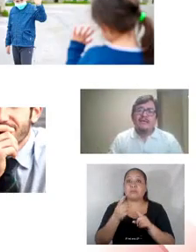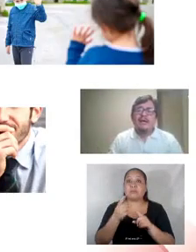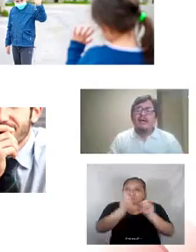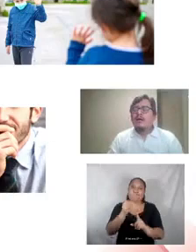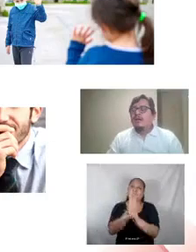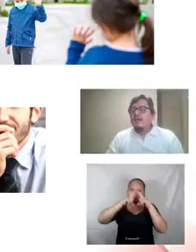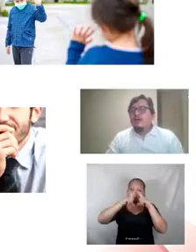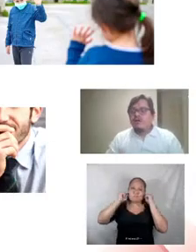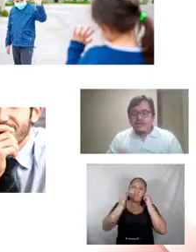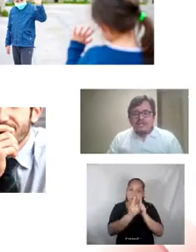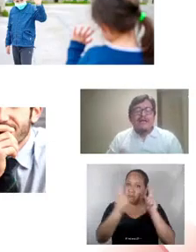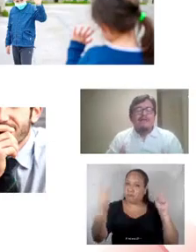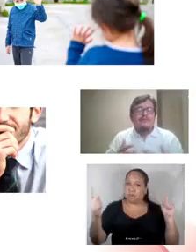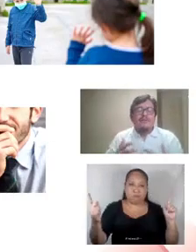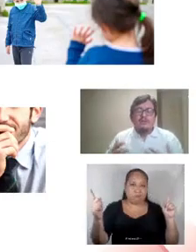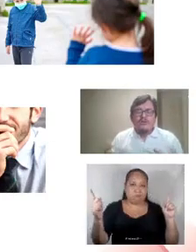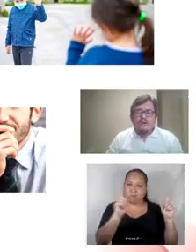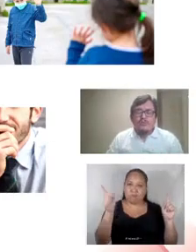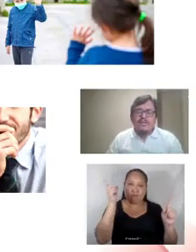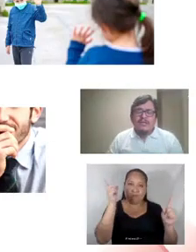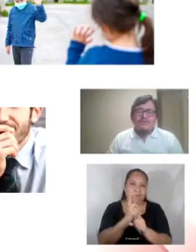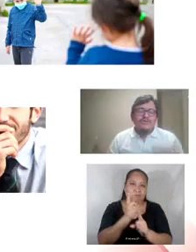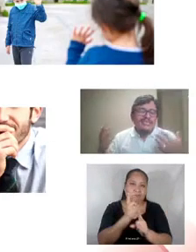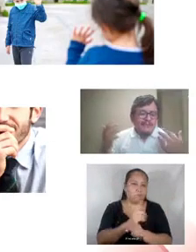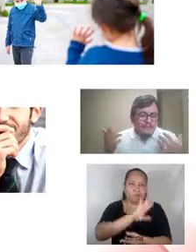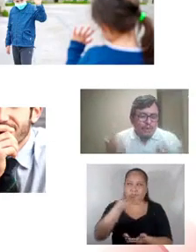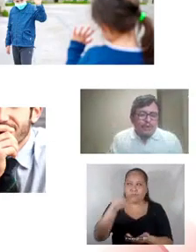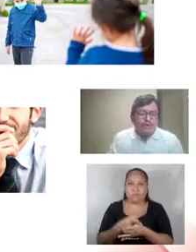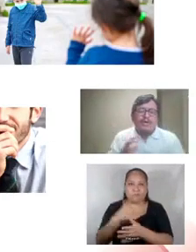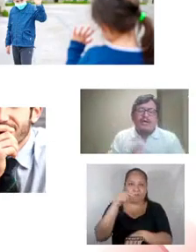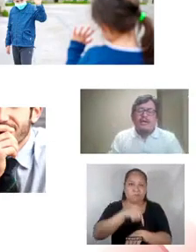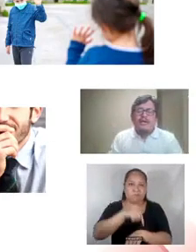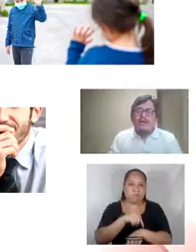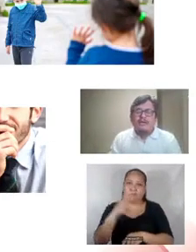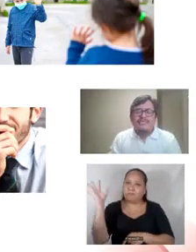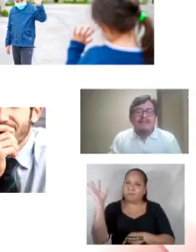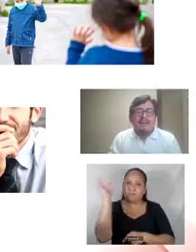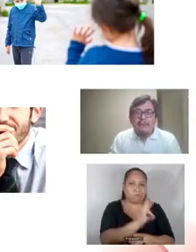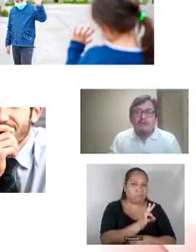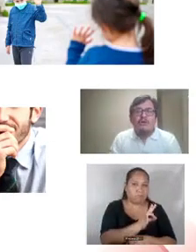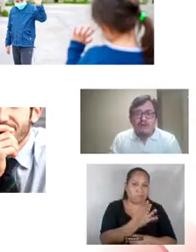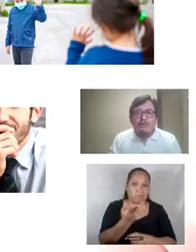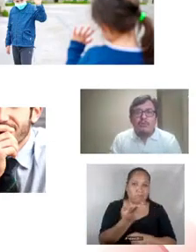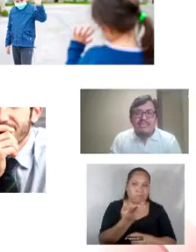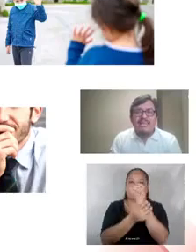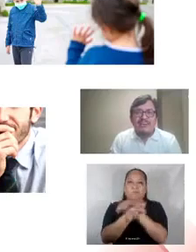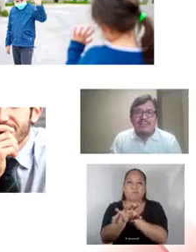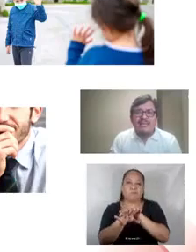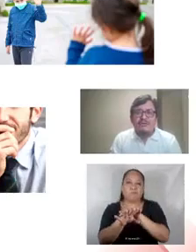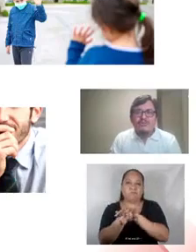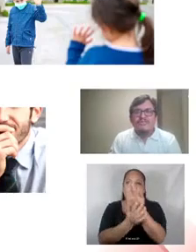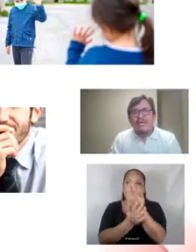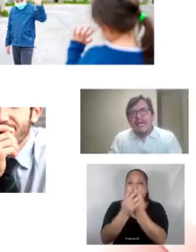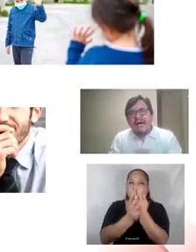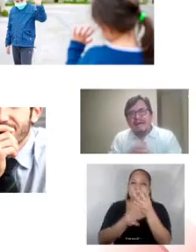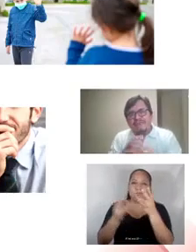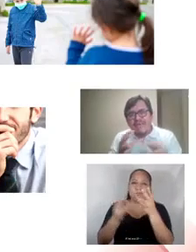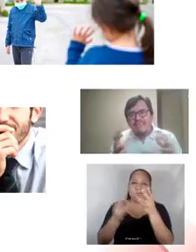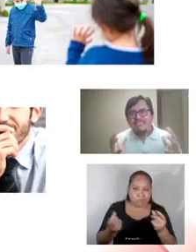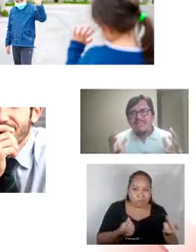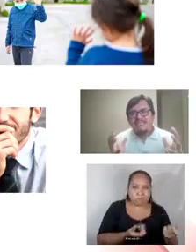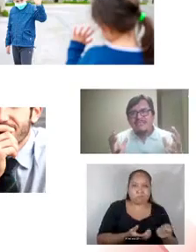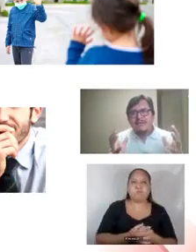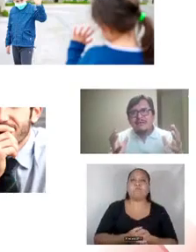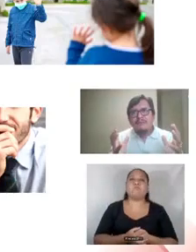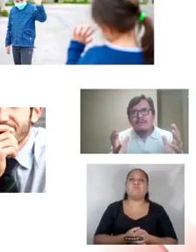distancia física correcta durante todos los momentos y tampoco se lava las manos con la frecuencia que debería. Entonces,